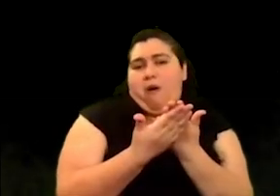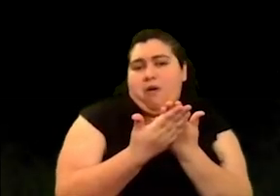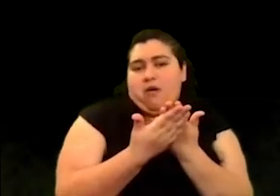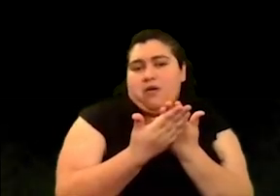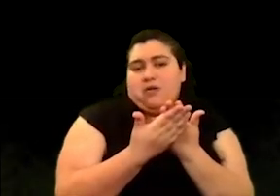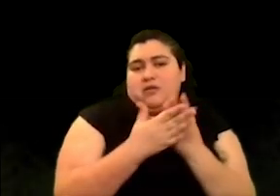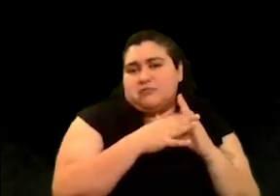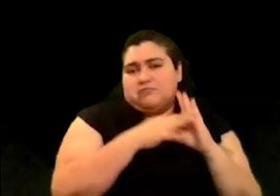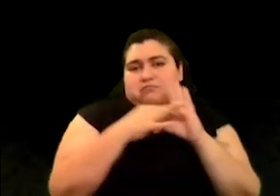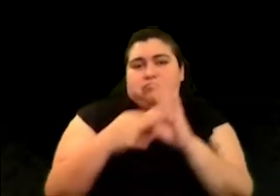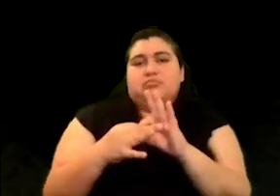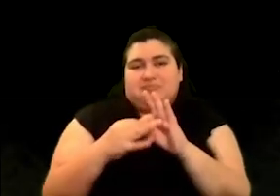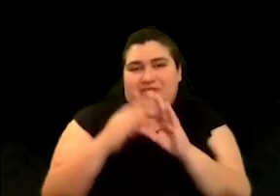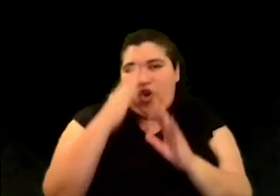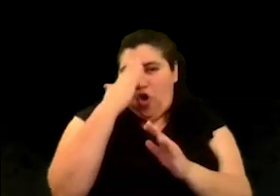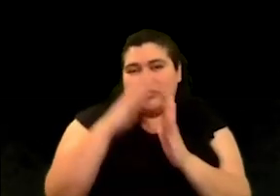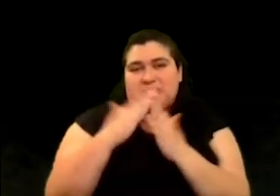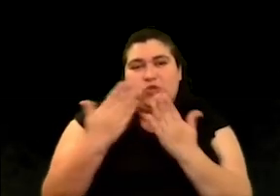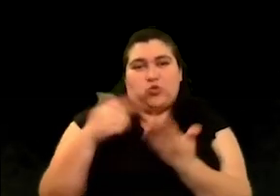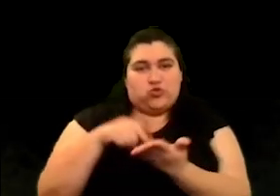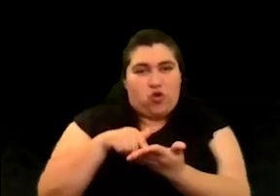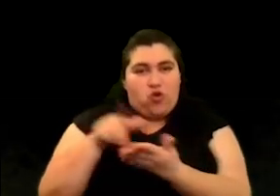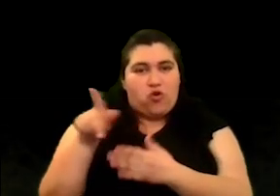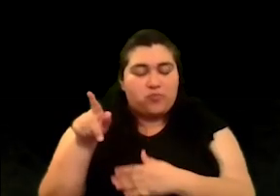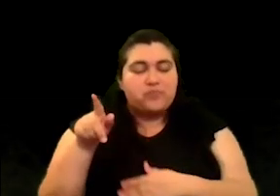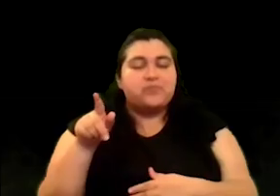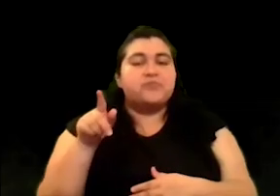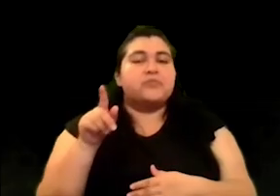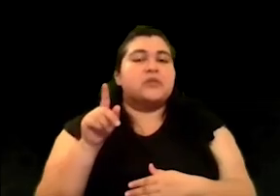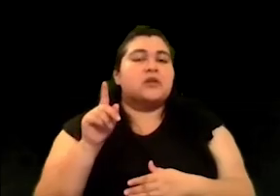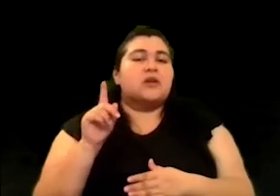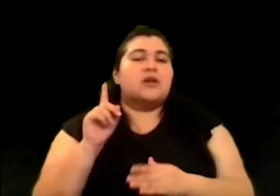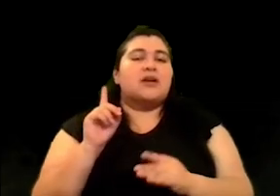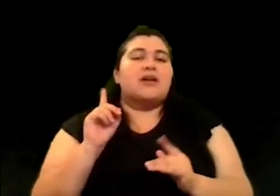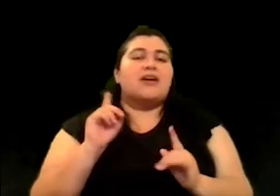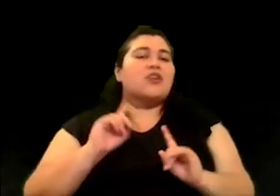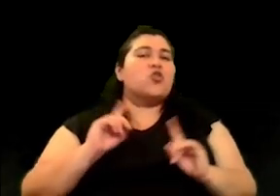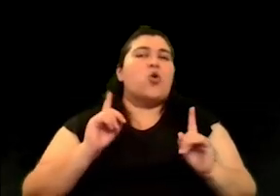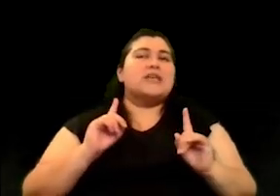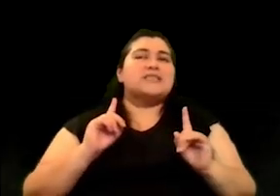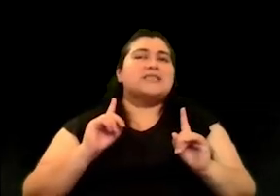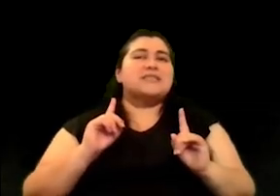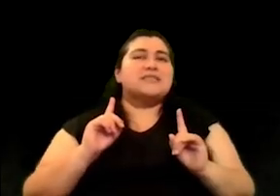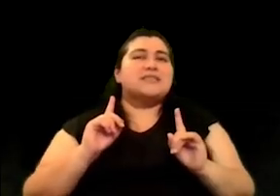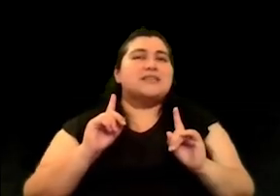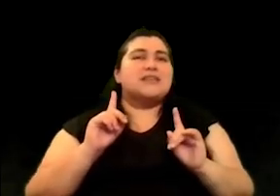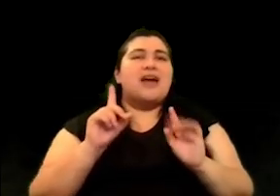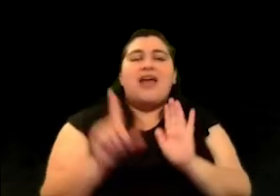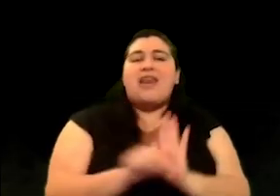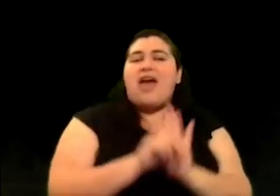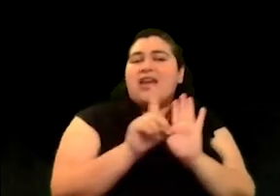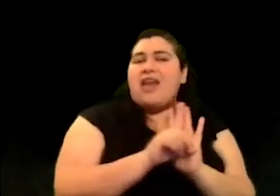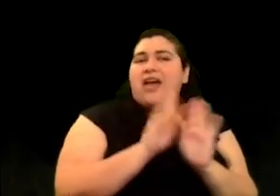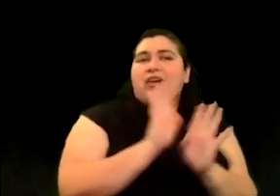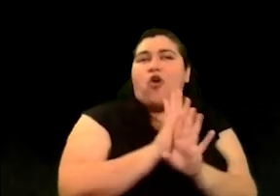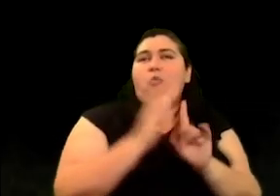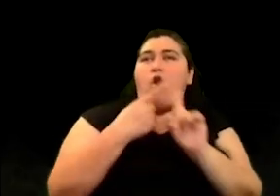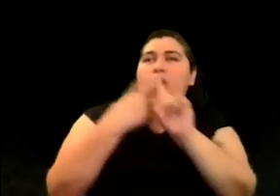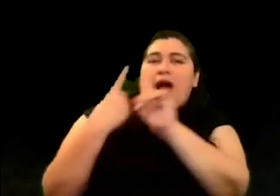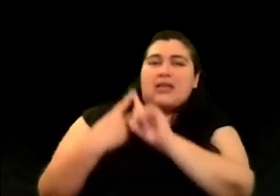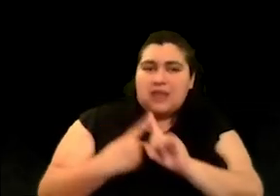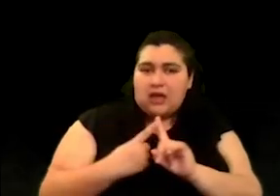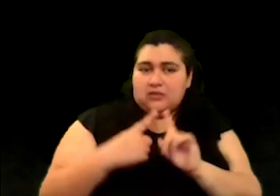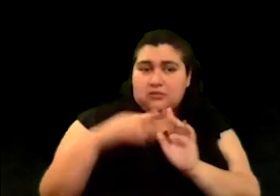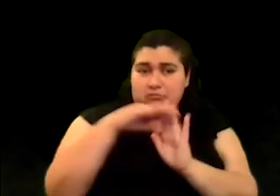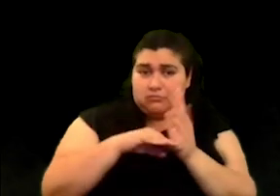de la Constitución. O sea, no son tratados con rango constitucional, no modifican